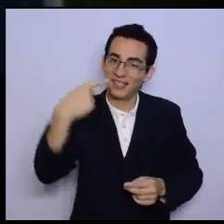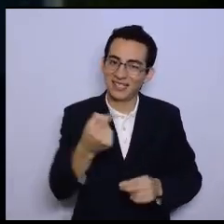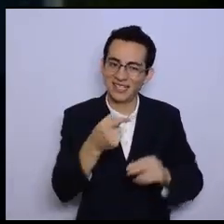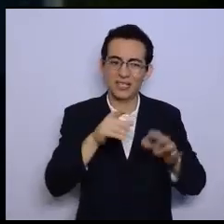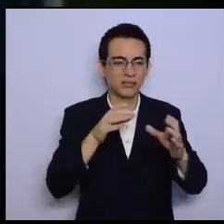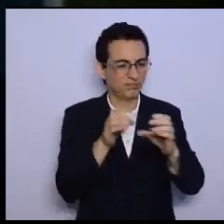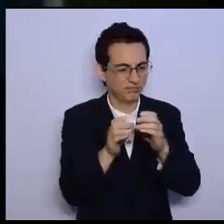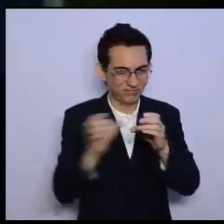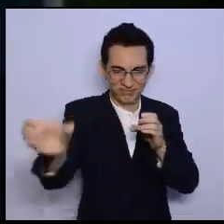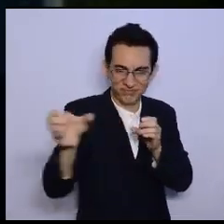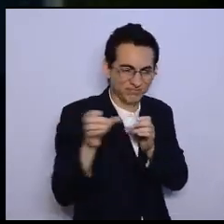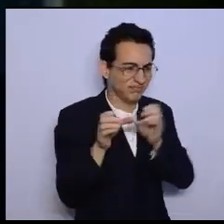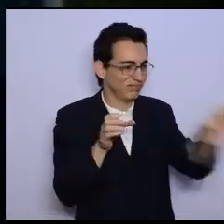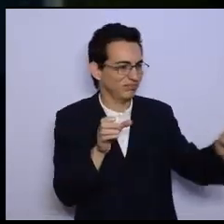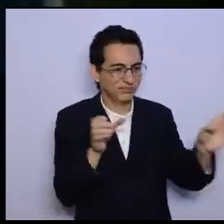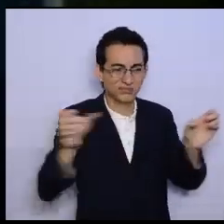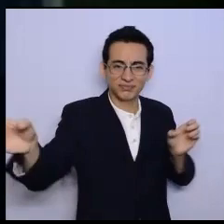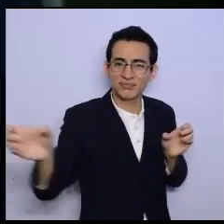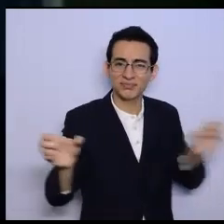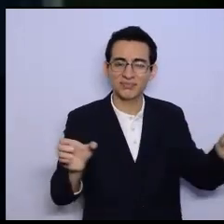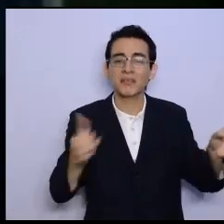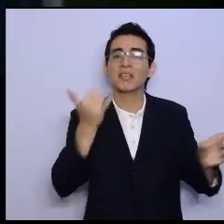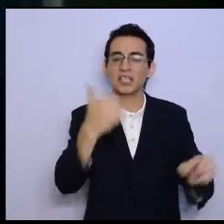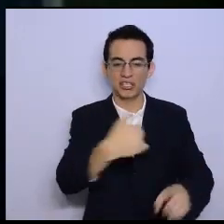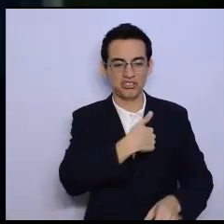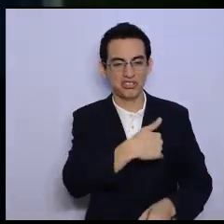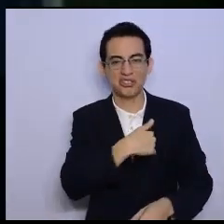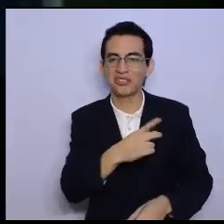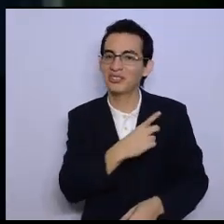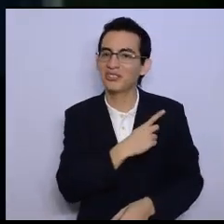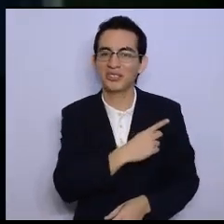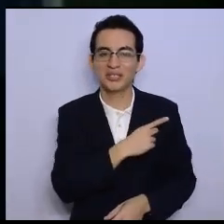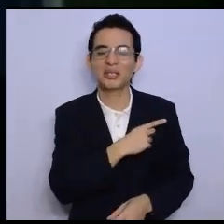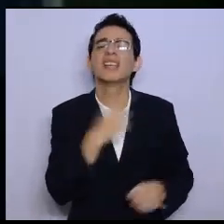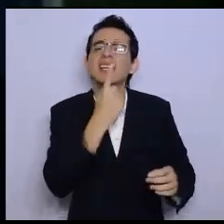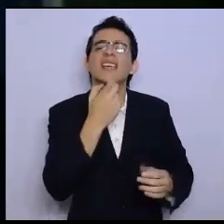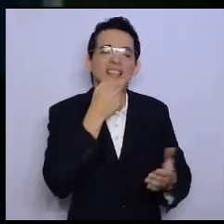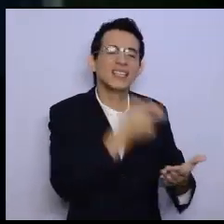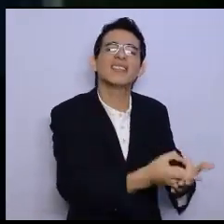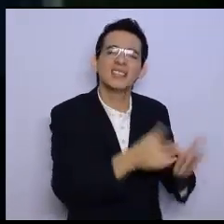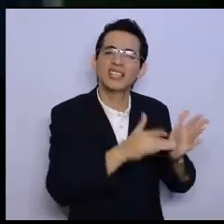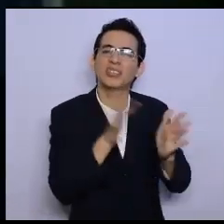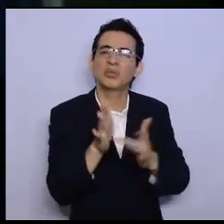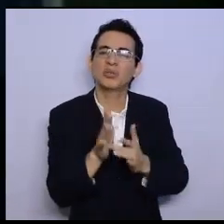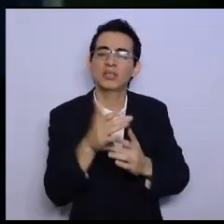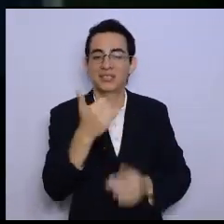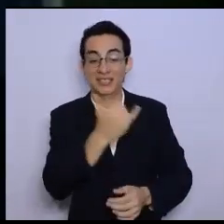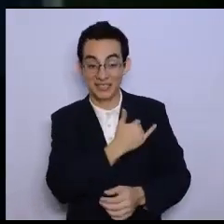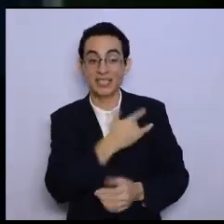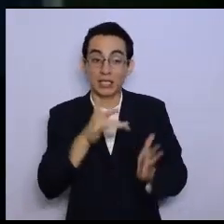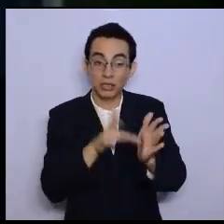cada uno por su lado y me dejaréis solo. ¿Qué está experimentando Jesús allí? La soledad.